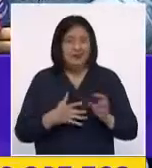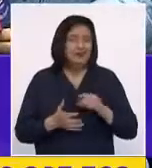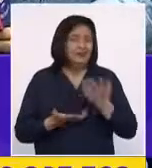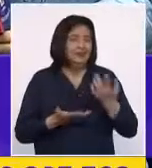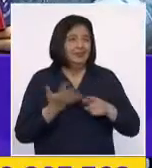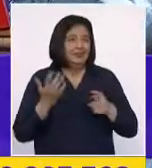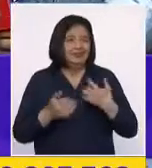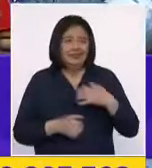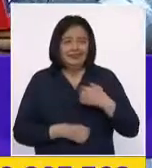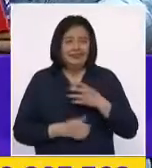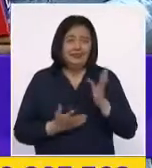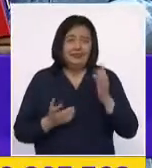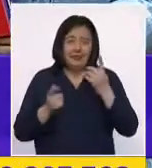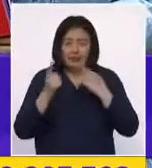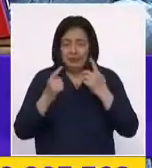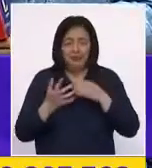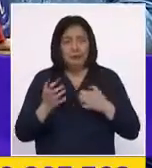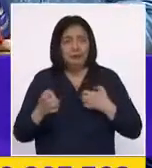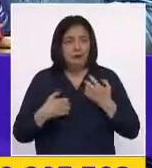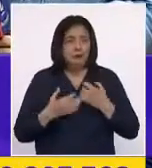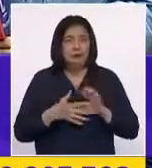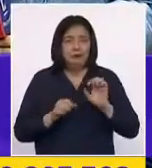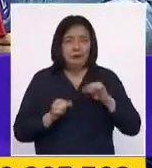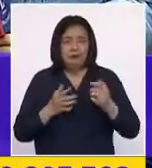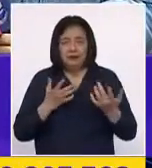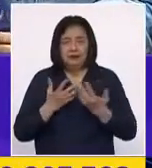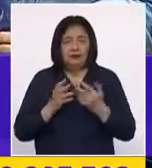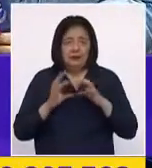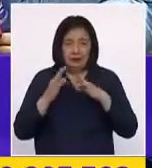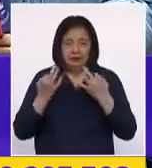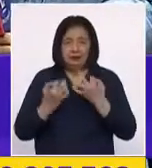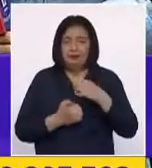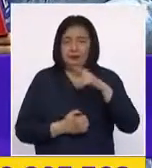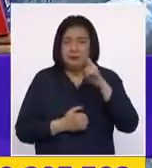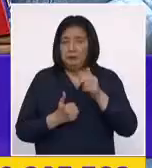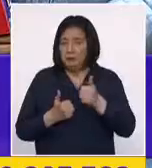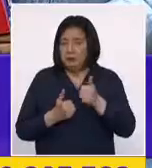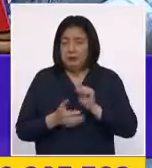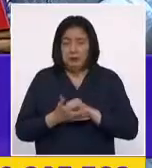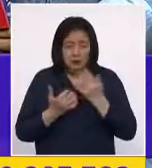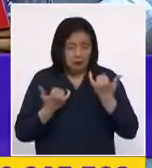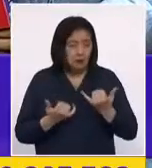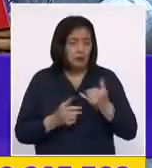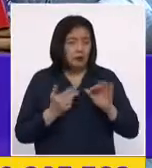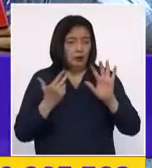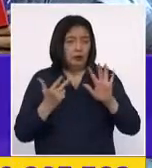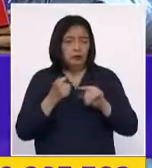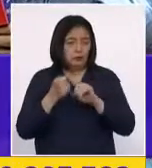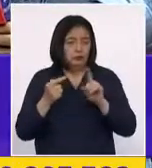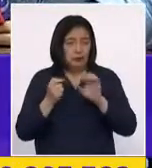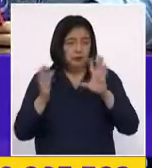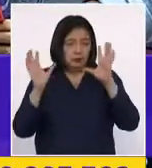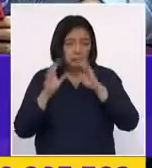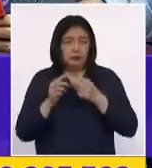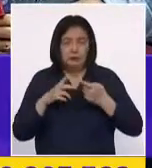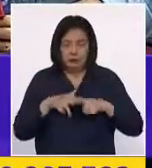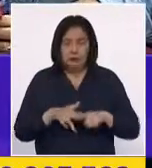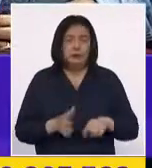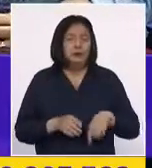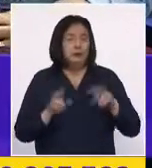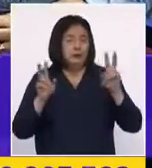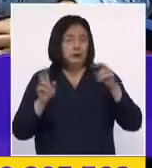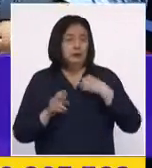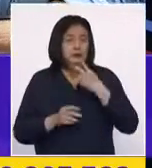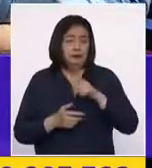Hay piconería, hay lágrimas, hay emoción, hay conexión. La familia del Perú entero la va a pasar increíble. Hoy, 8:30 de la noche, el estreno de La Voz Perú. Y es